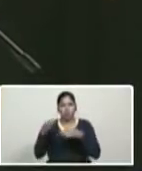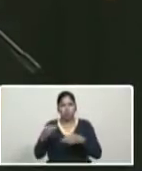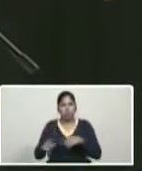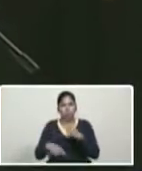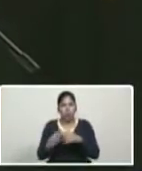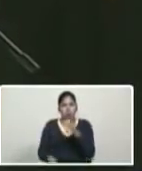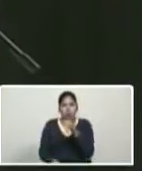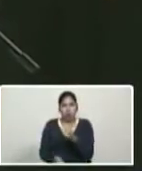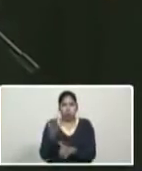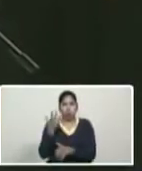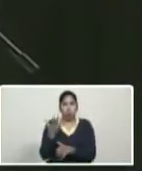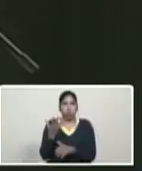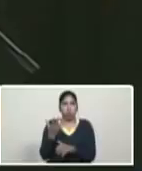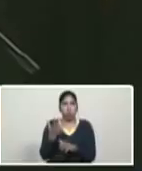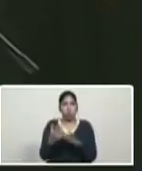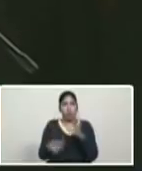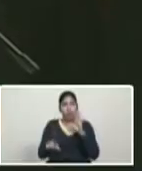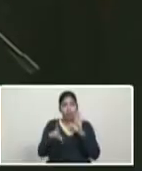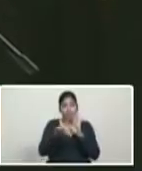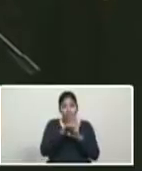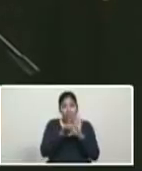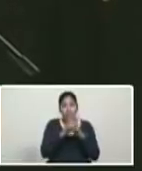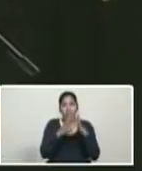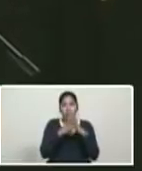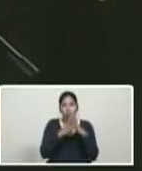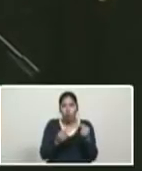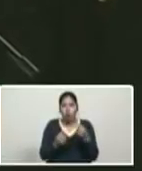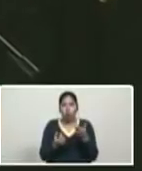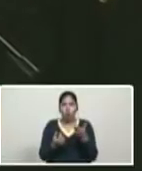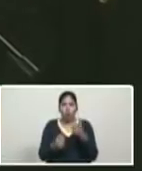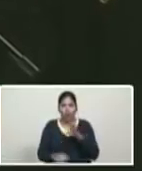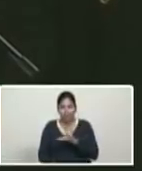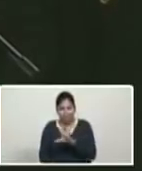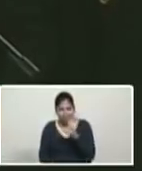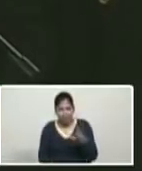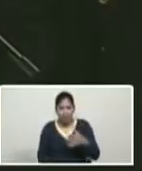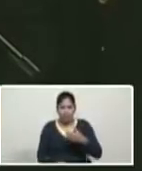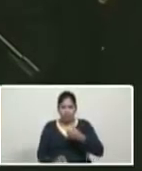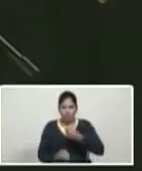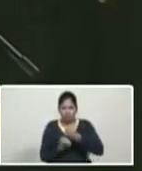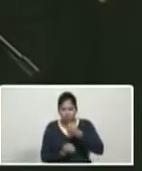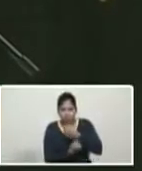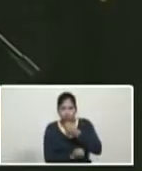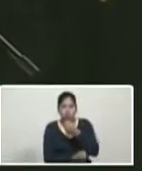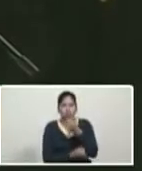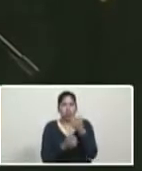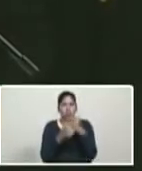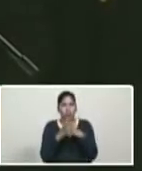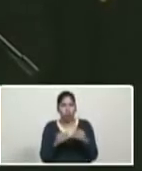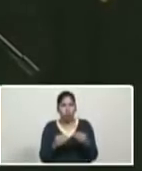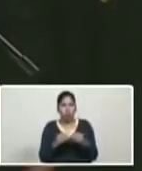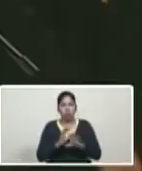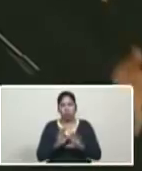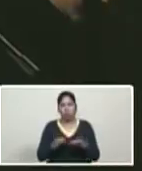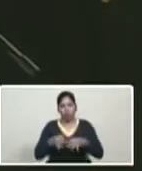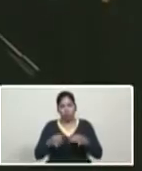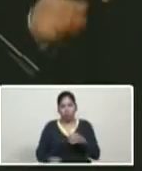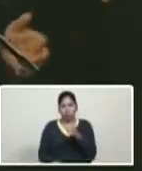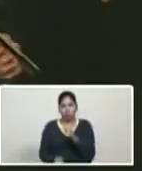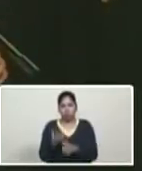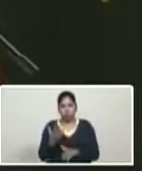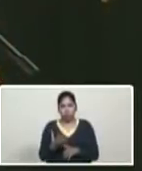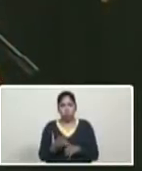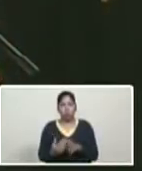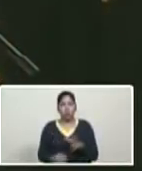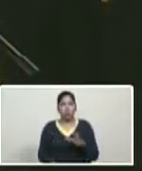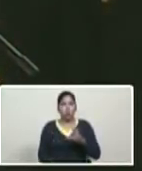fundar las leyes, las instituciones y fundar sólidamente también la República Gran